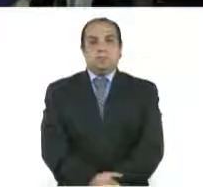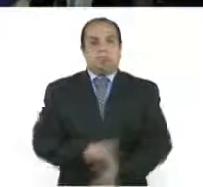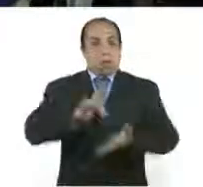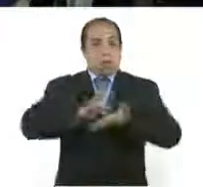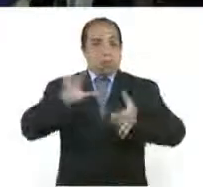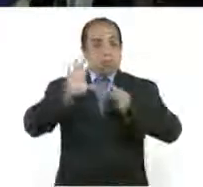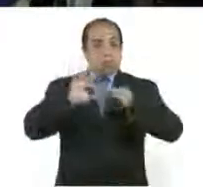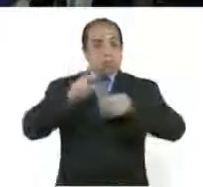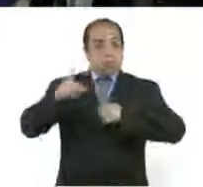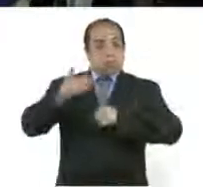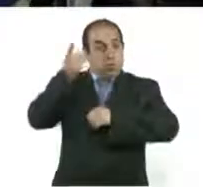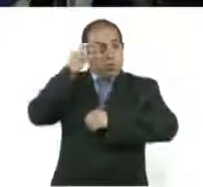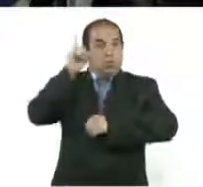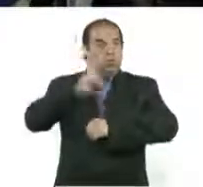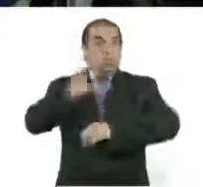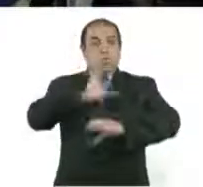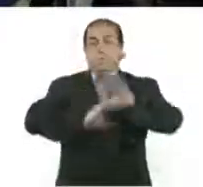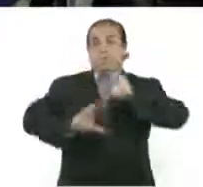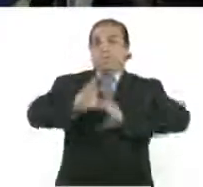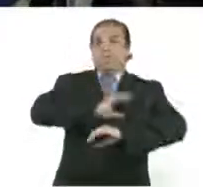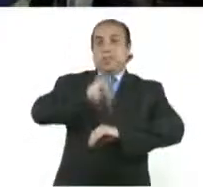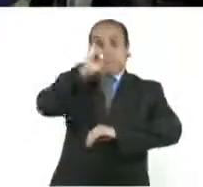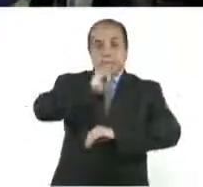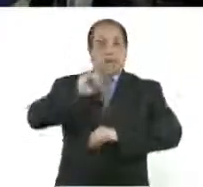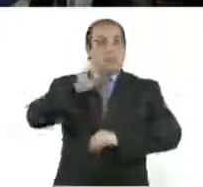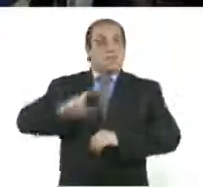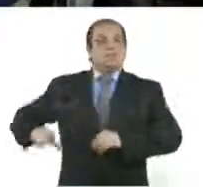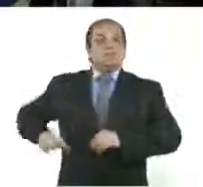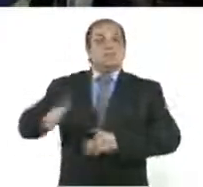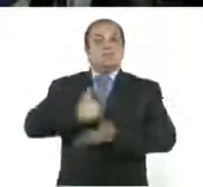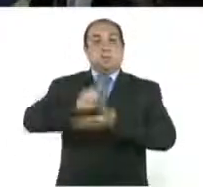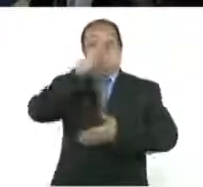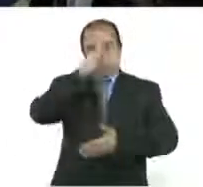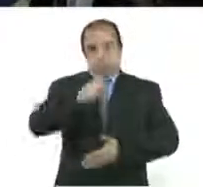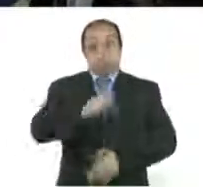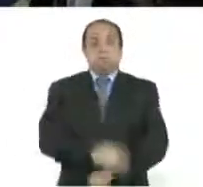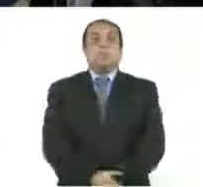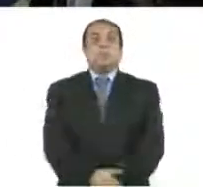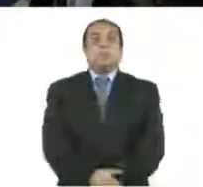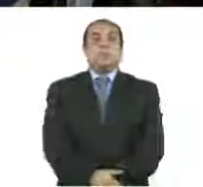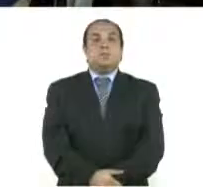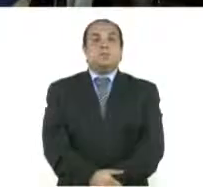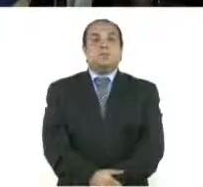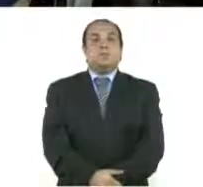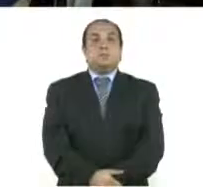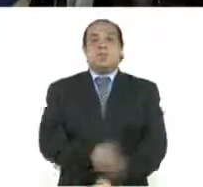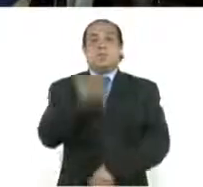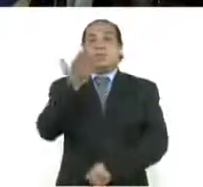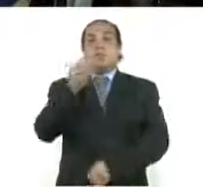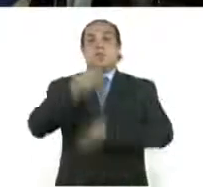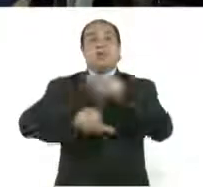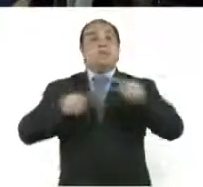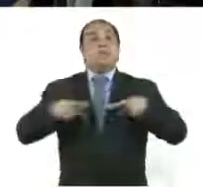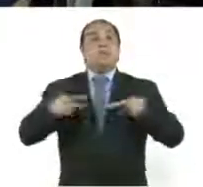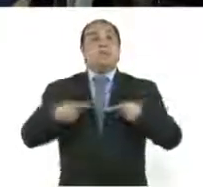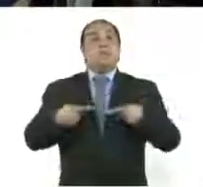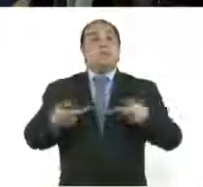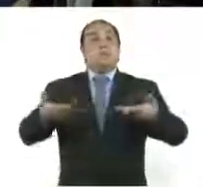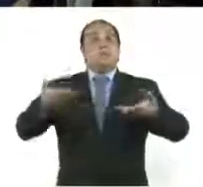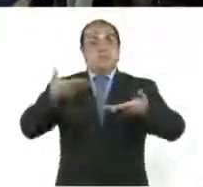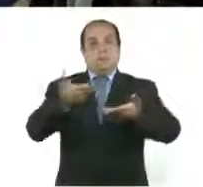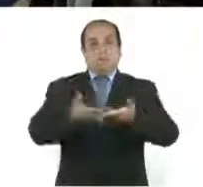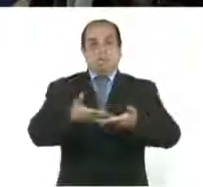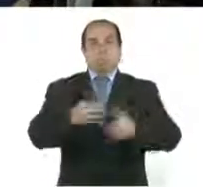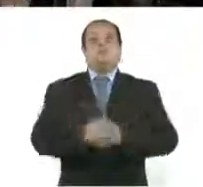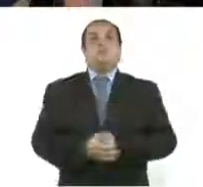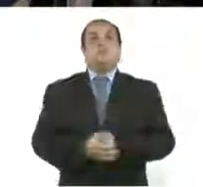Agradecemos estas palabras de la doctora Claudia Sheinbaum Pardo, jefa de gobierno de la Ciudad de México. Y pedimos a todas las presentes,